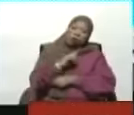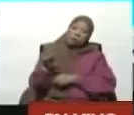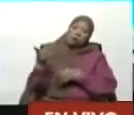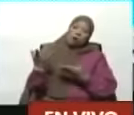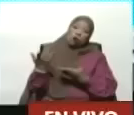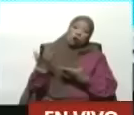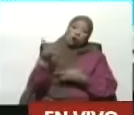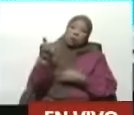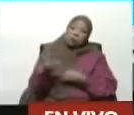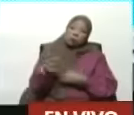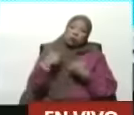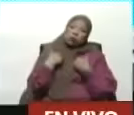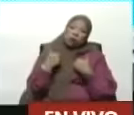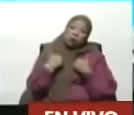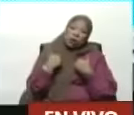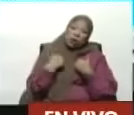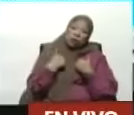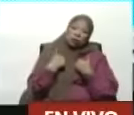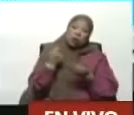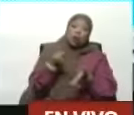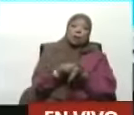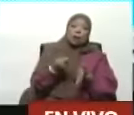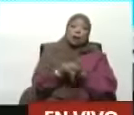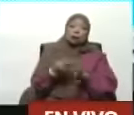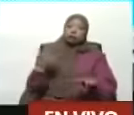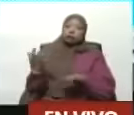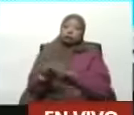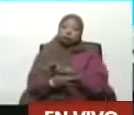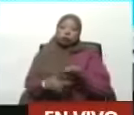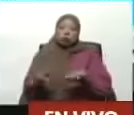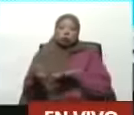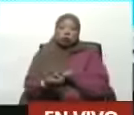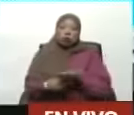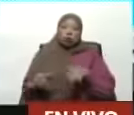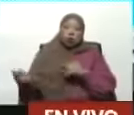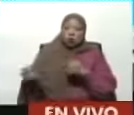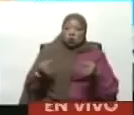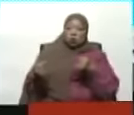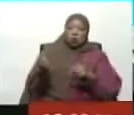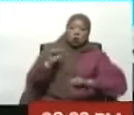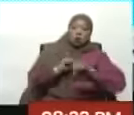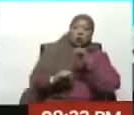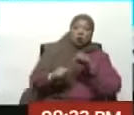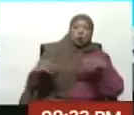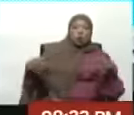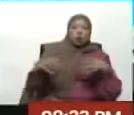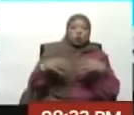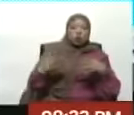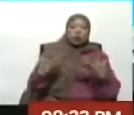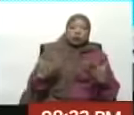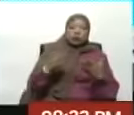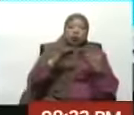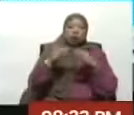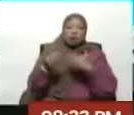momento. Le pagaban a las bandas criminales para que tiraran ofensivas por aquí, ofensivas por allá.